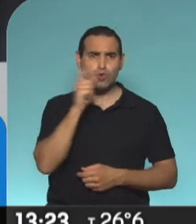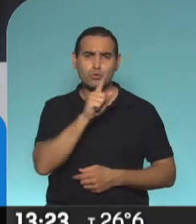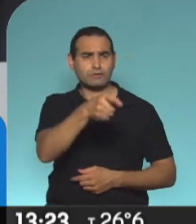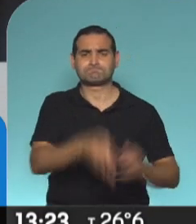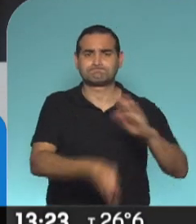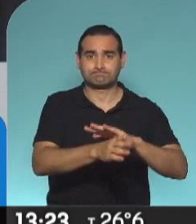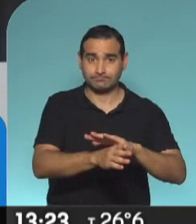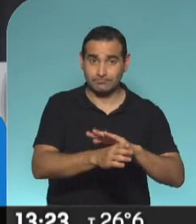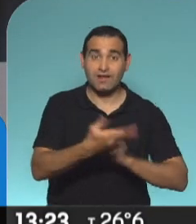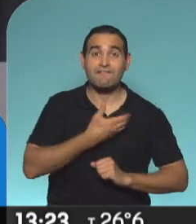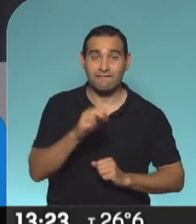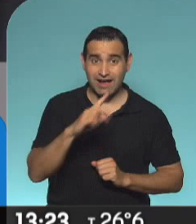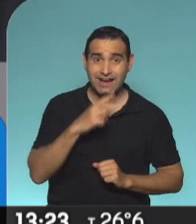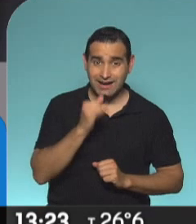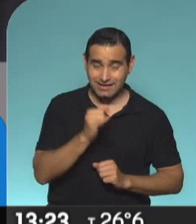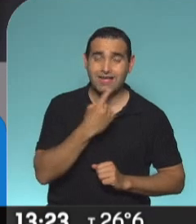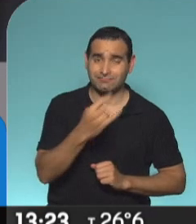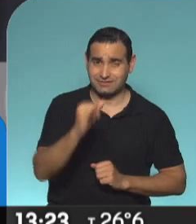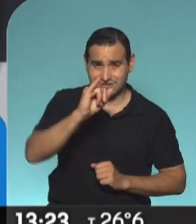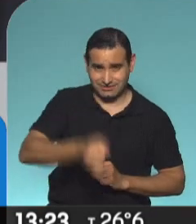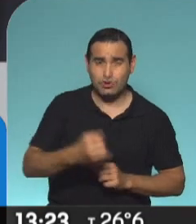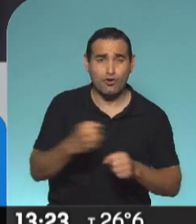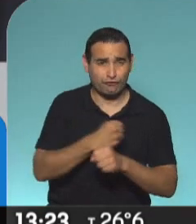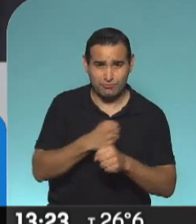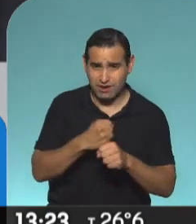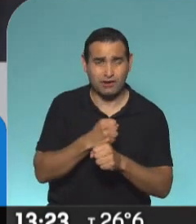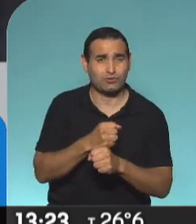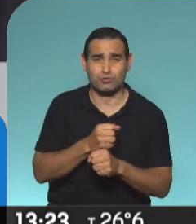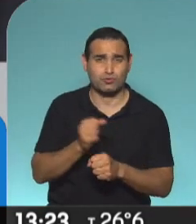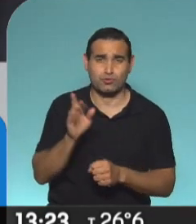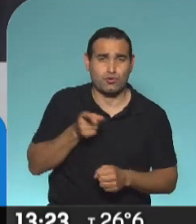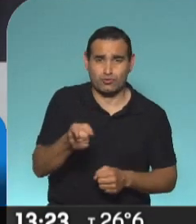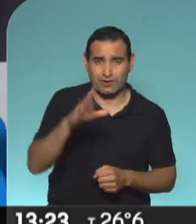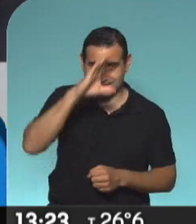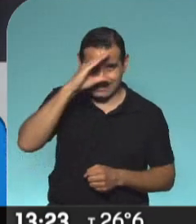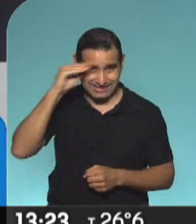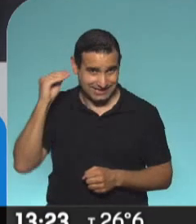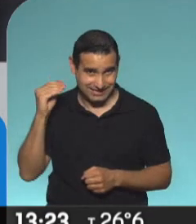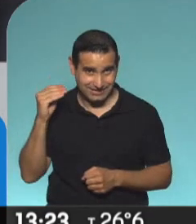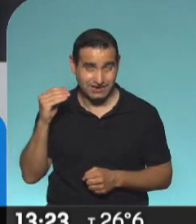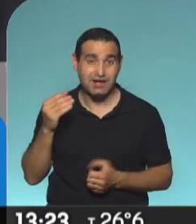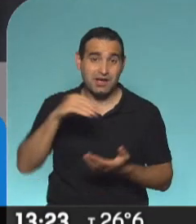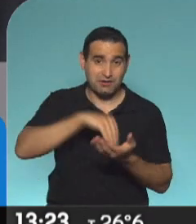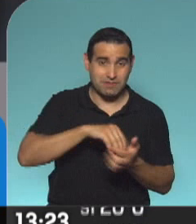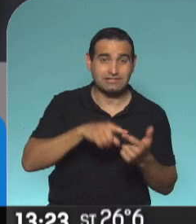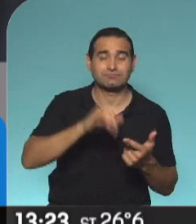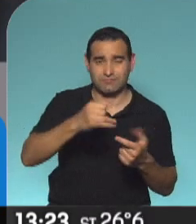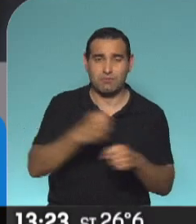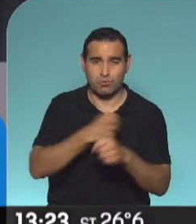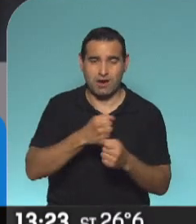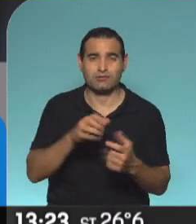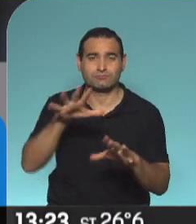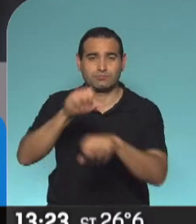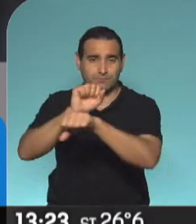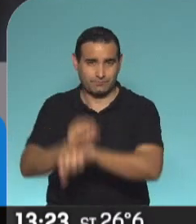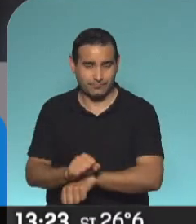Fara confirmó todos los procesamientos de la expresidenta Cristina Fernández de Kirchner, avaló la detención del actual